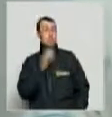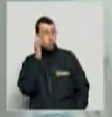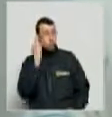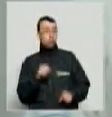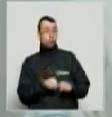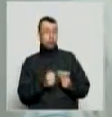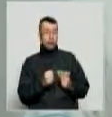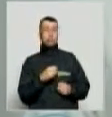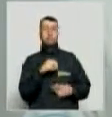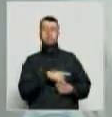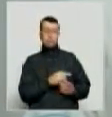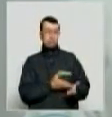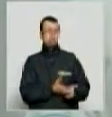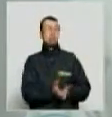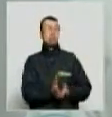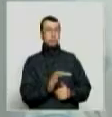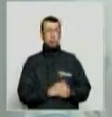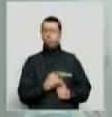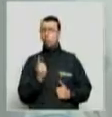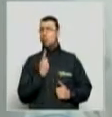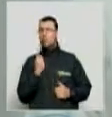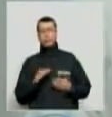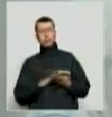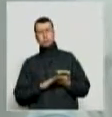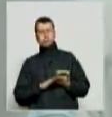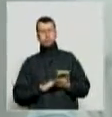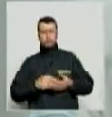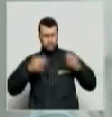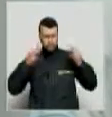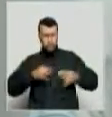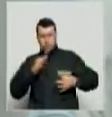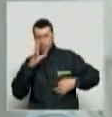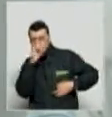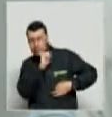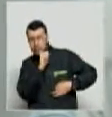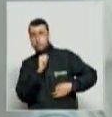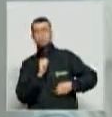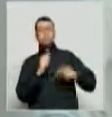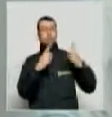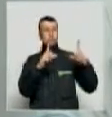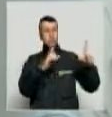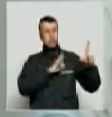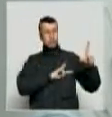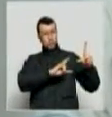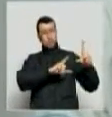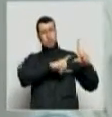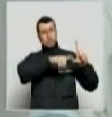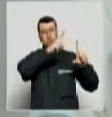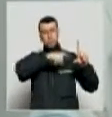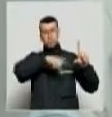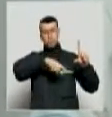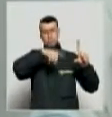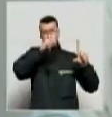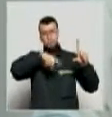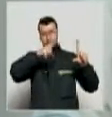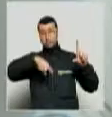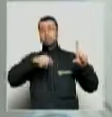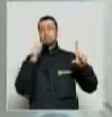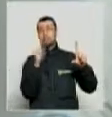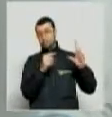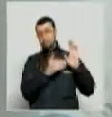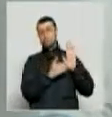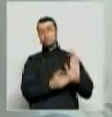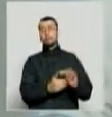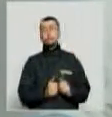corazón. Y lamentablemente la única manera pues de saberlo exactamente es mediante la realización de un estudio de este tipo. Otra